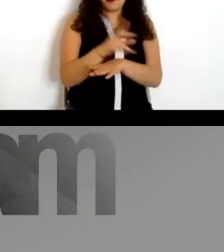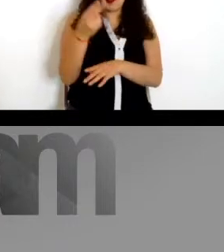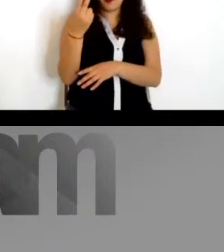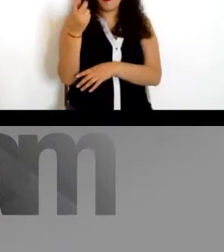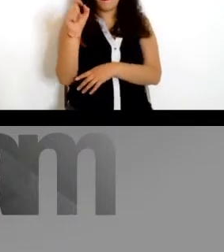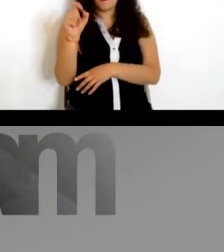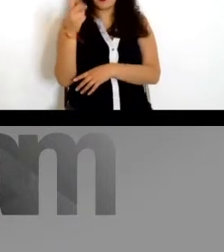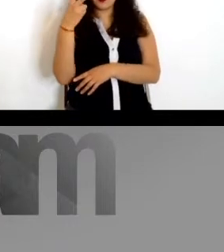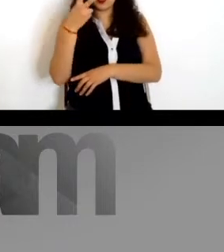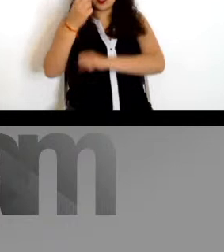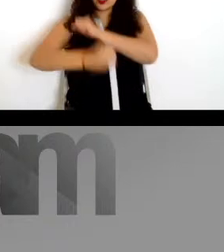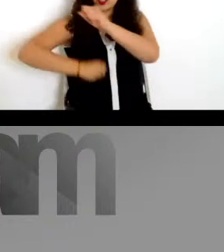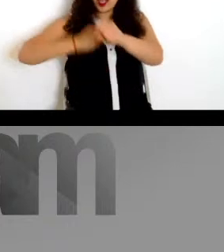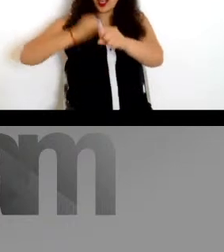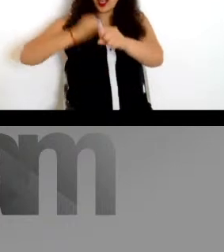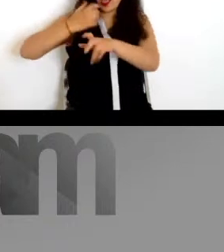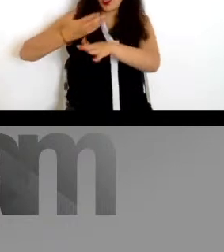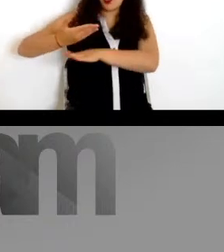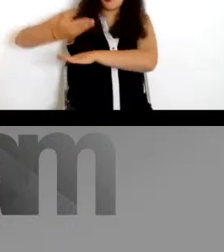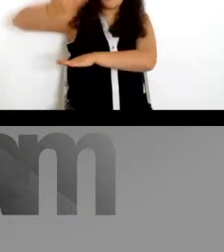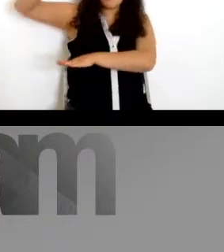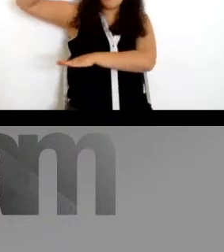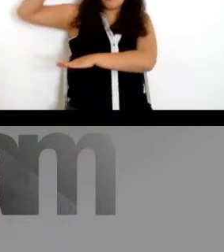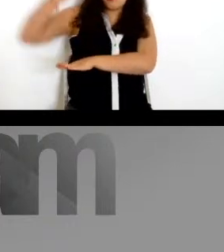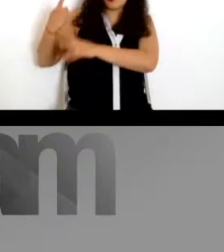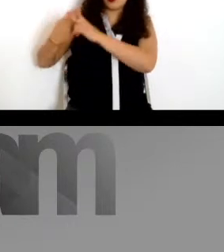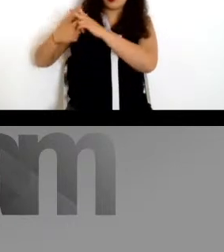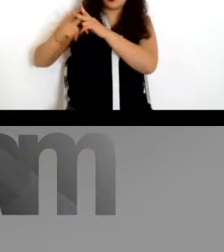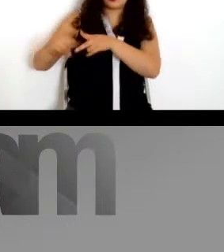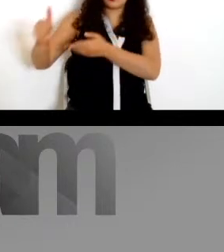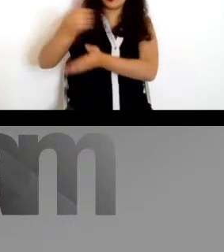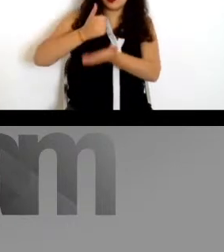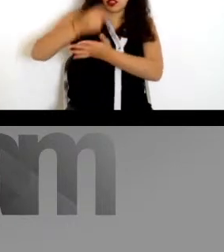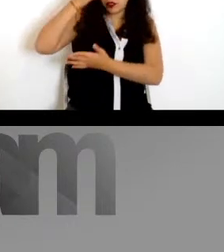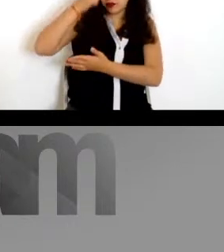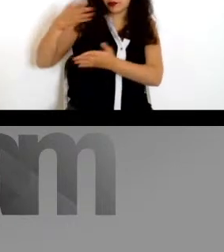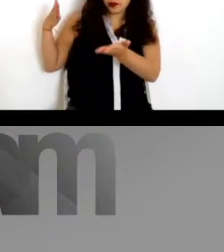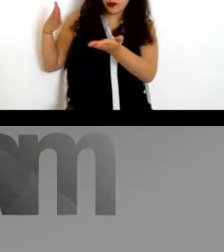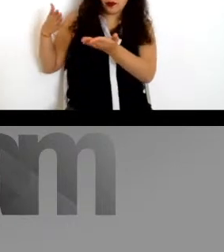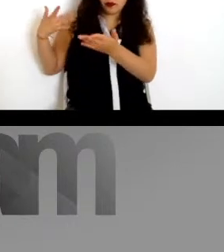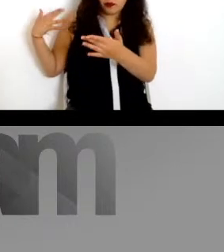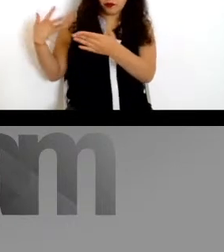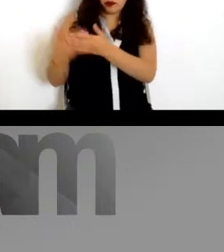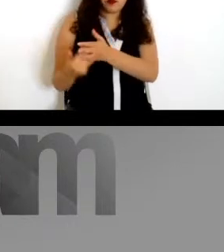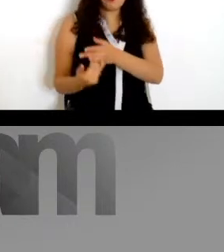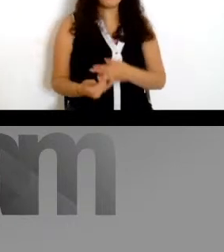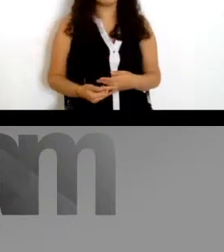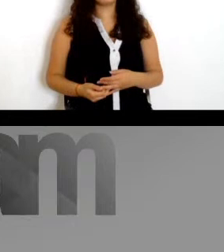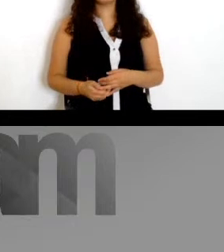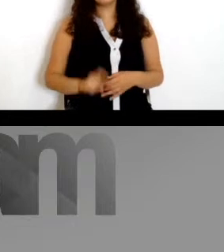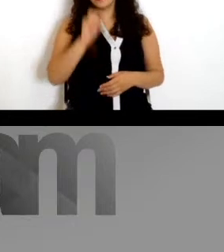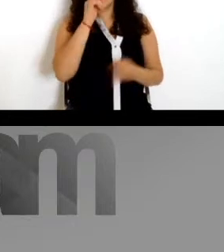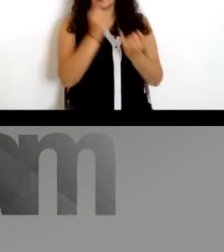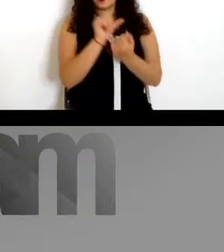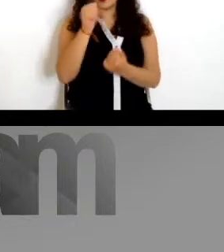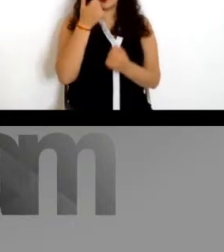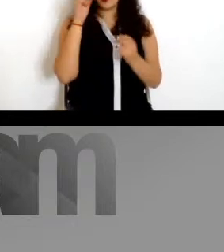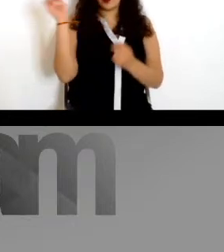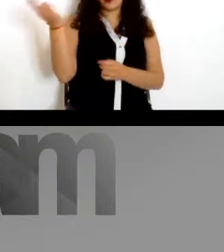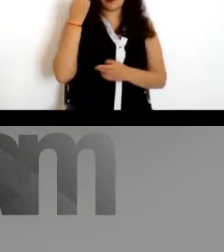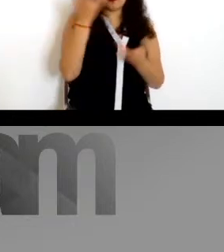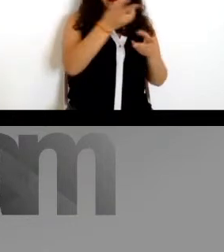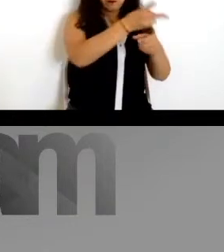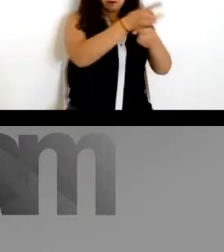este proyecto en Proacceso con la Universidad La Salle Campus Ciudad de México. Y esto también detona y da pie para invitar a otras universidades,